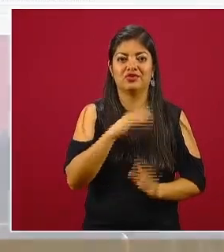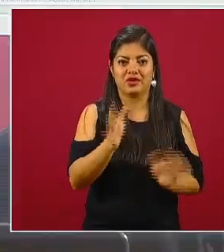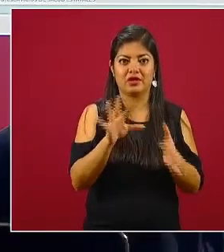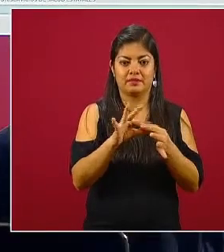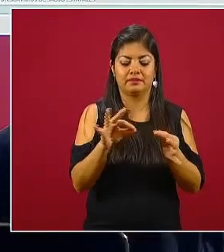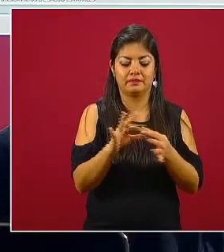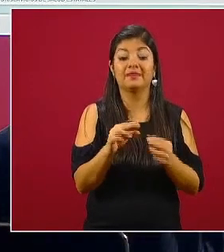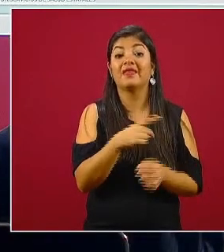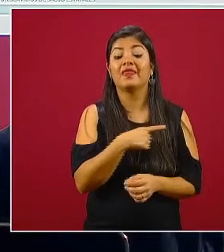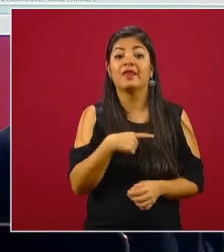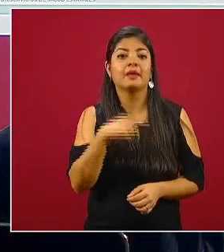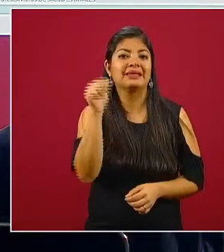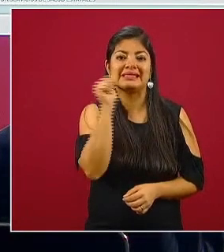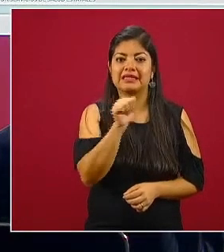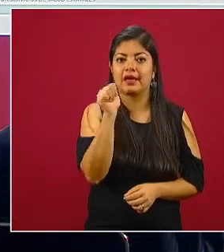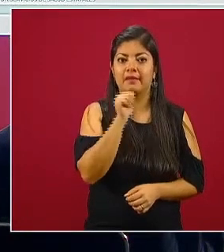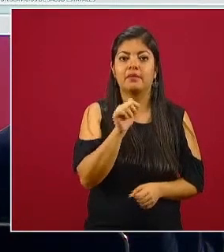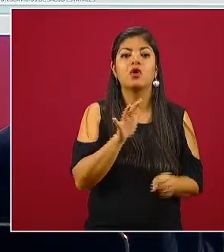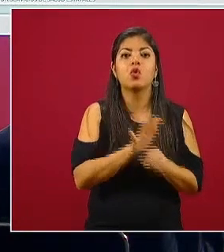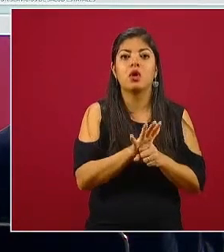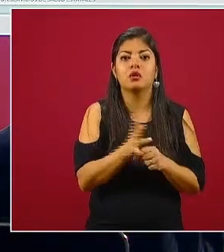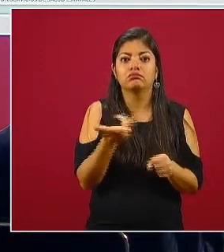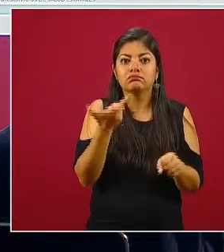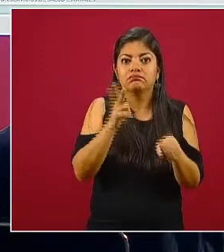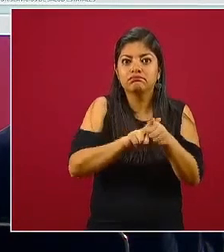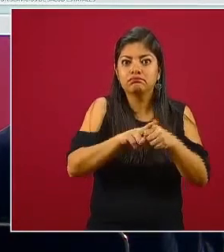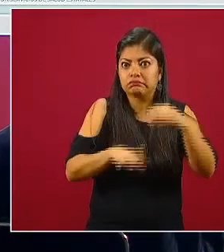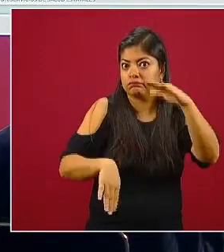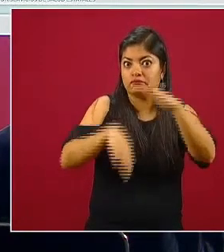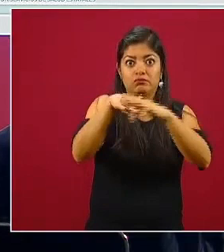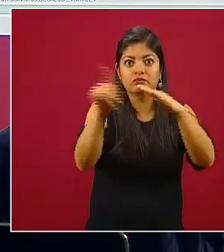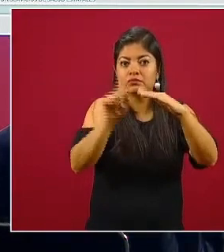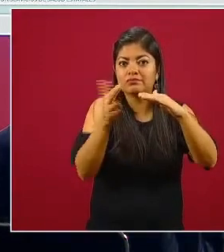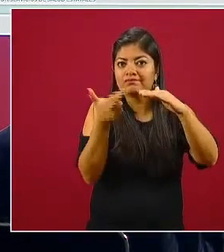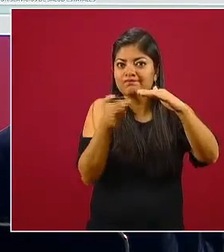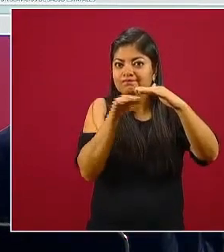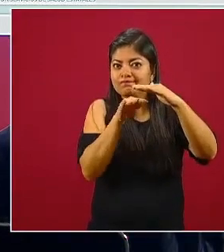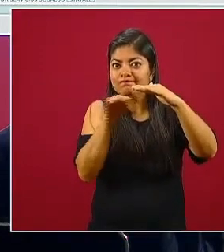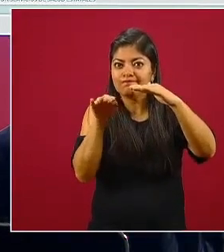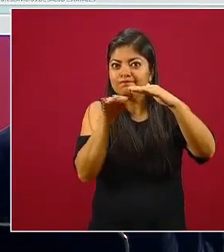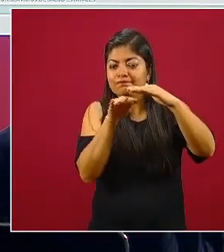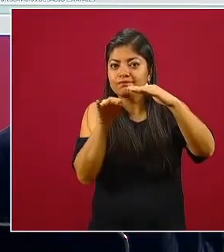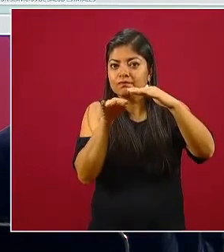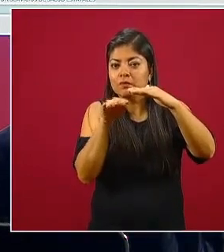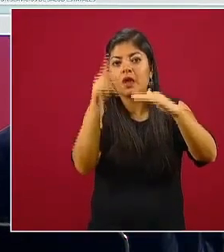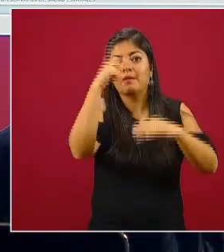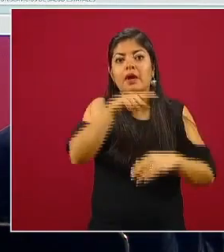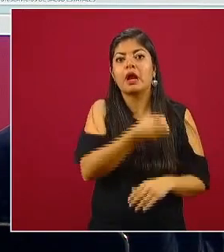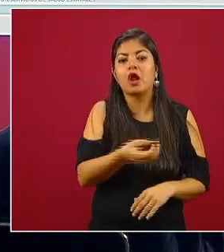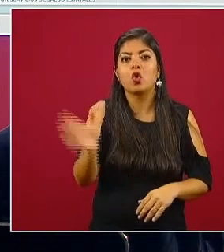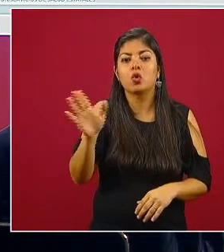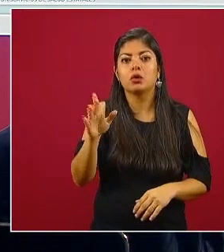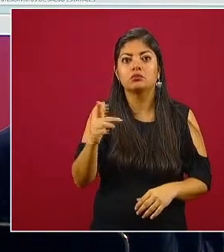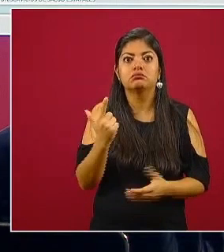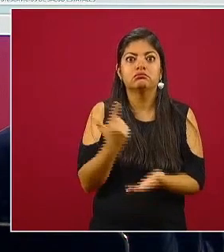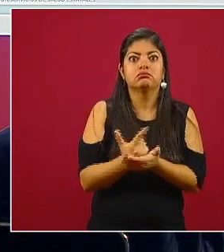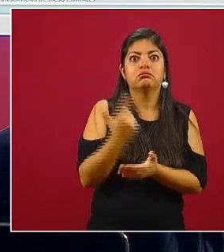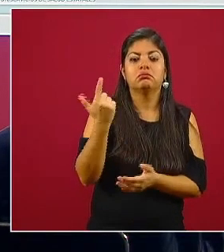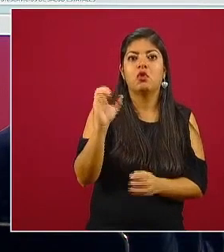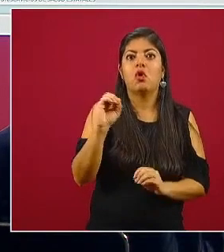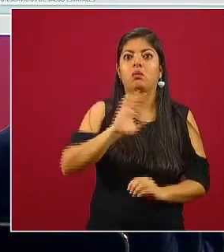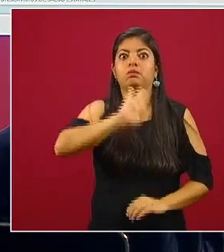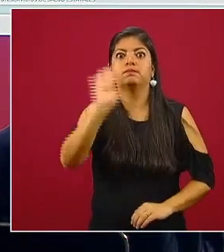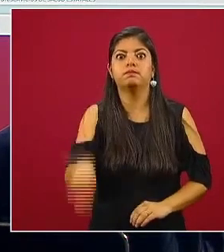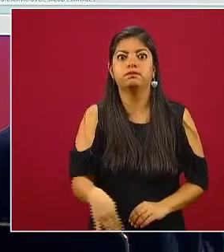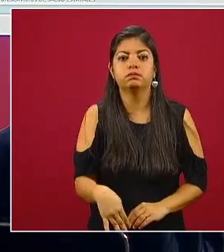comentando. Mantener siempre disponibilidad hospitalaria para que nadie tenga una complicación o pierda la